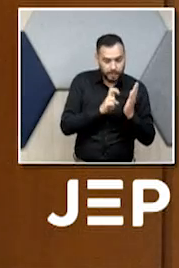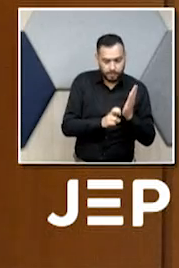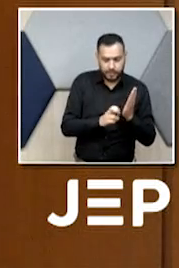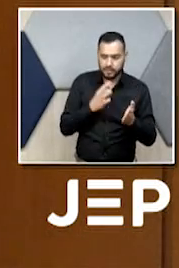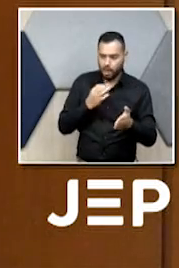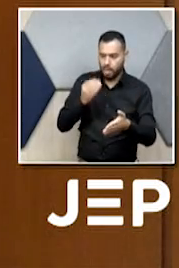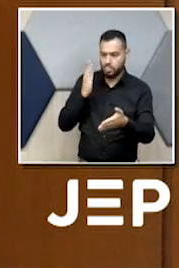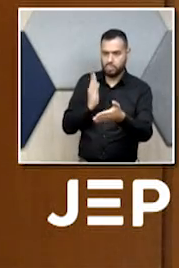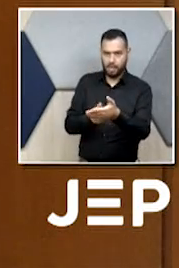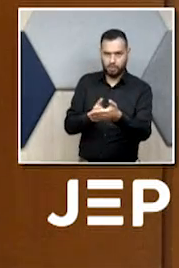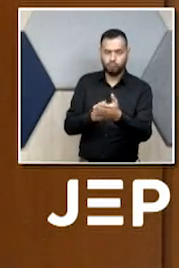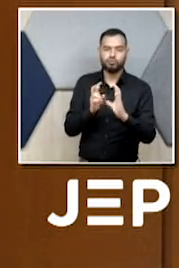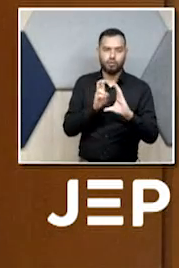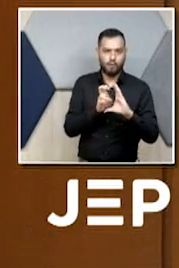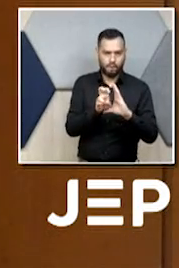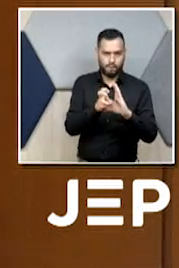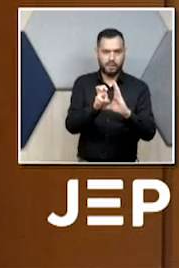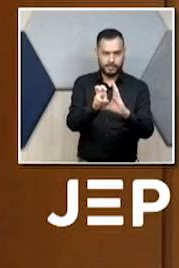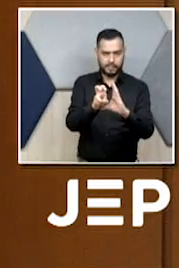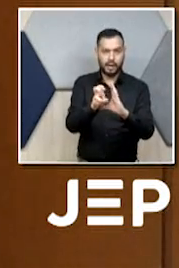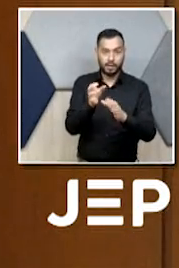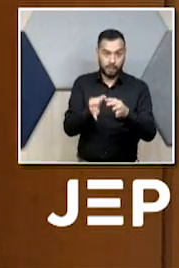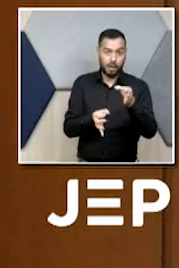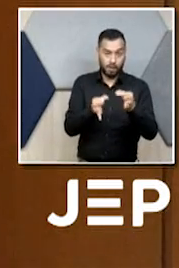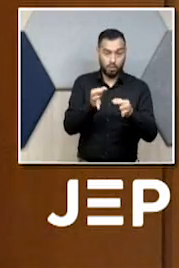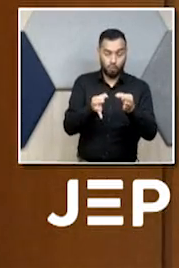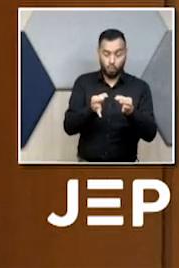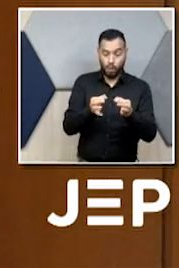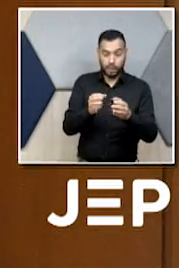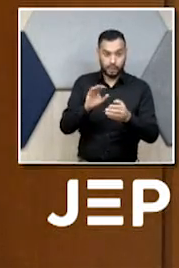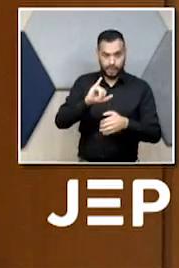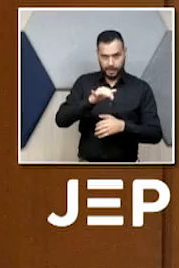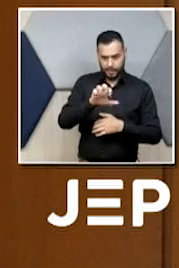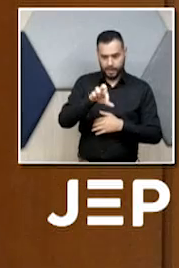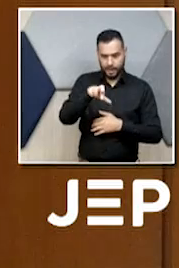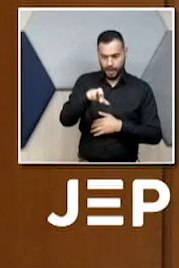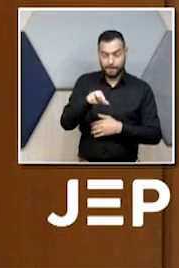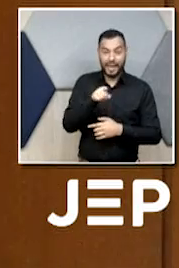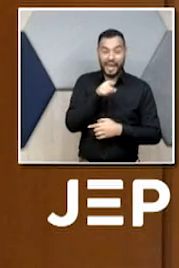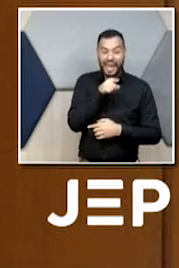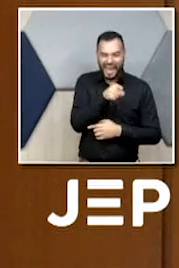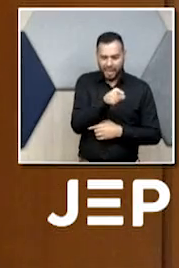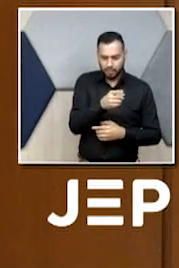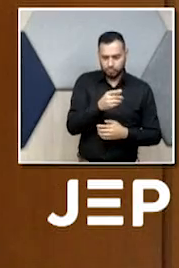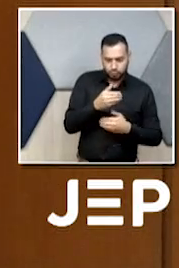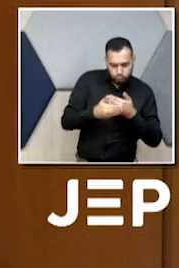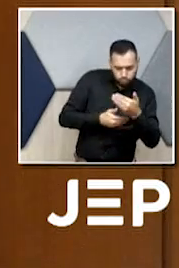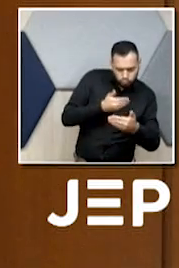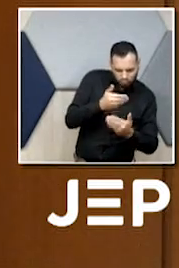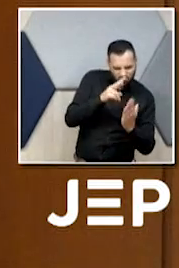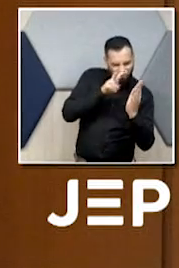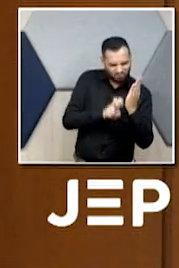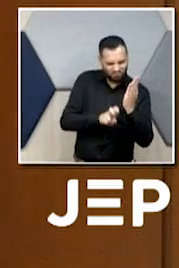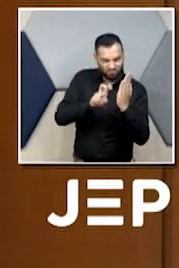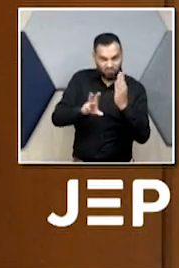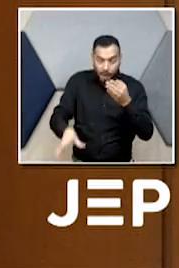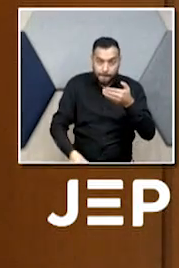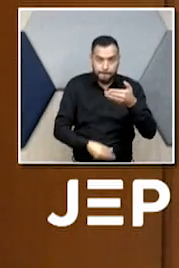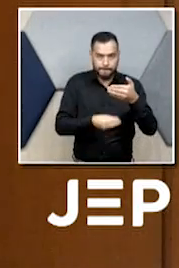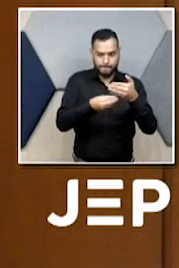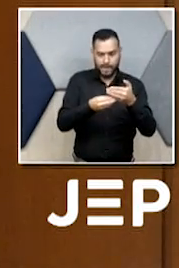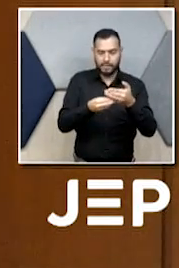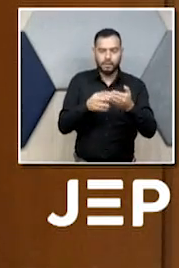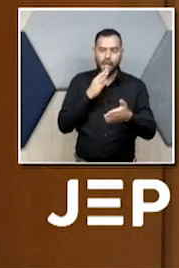Fiscalía de la Jurisdicción, que se encargará de complementar las investigaciones y acusar